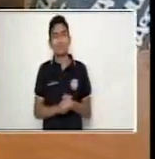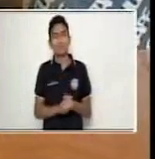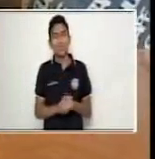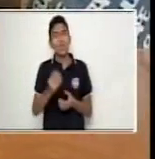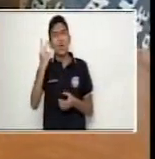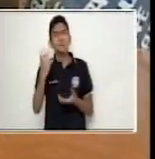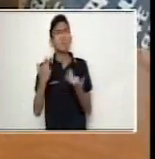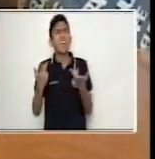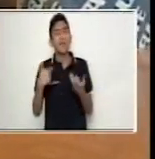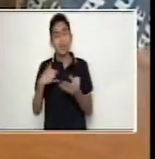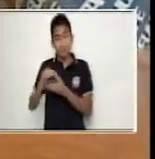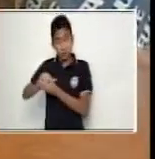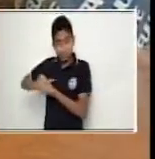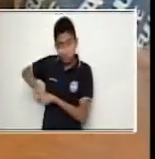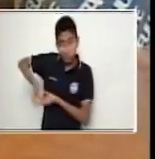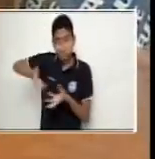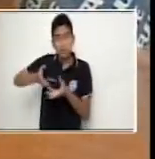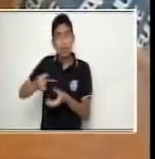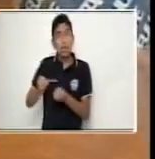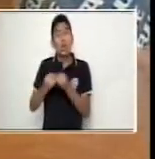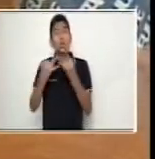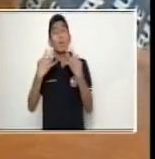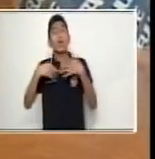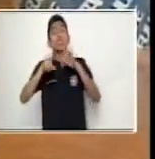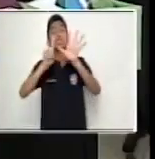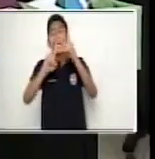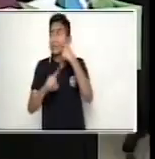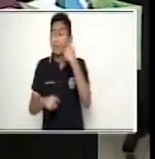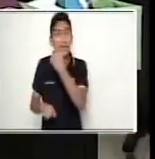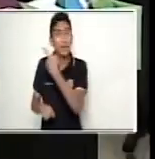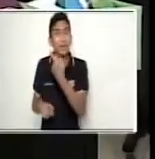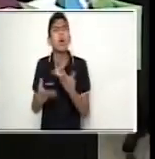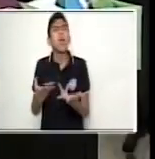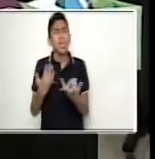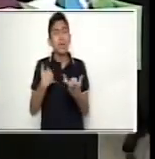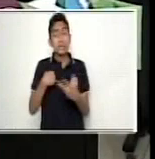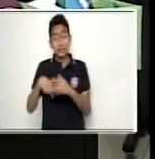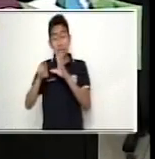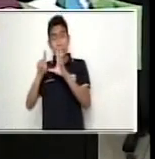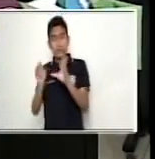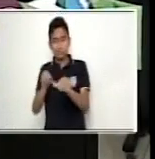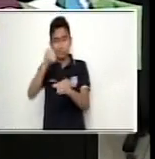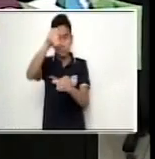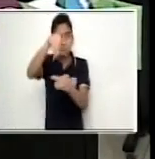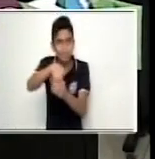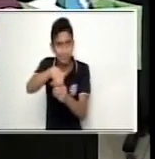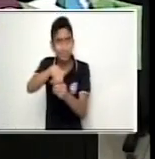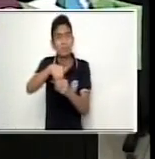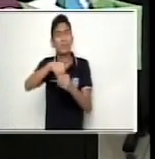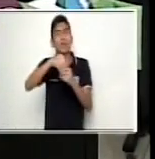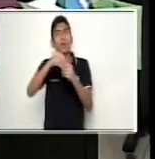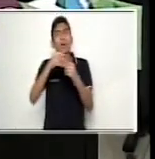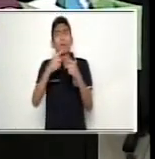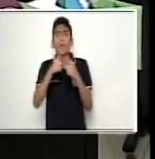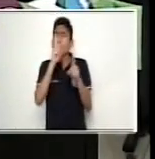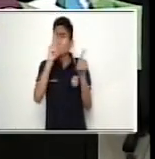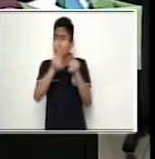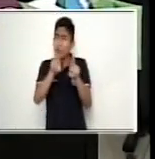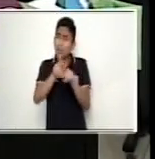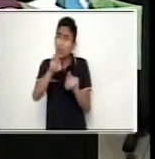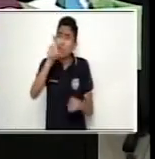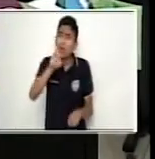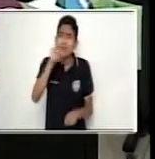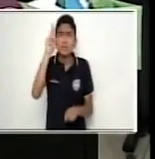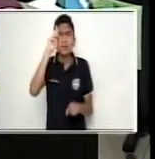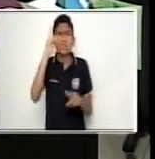Y el número 6. Muy bien. Tienes nuevamente otro número, pero debes de recordar algo